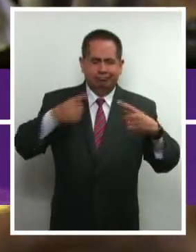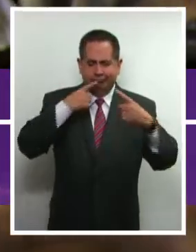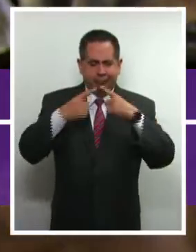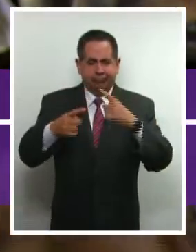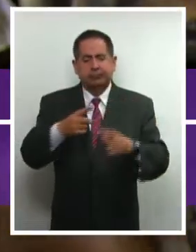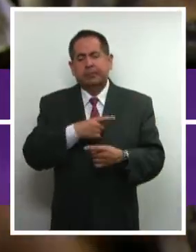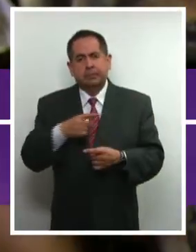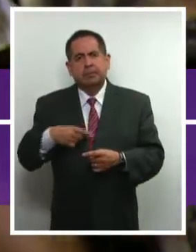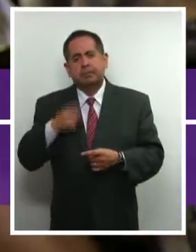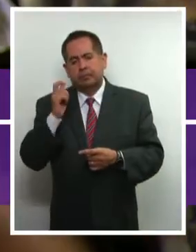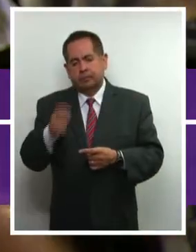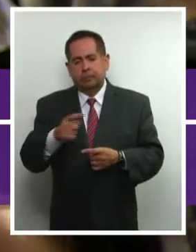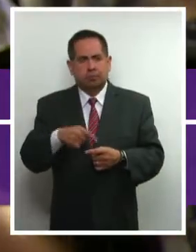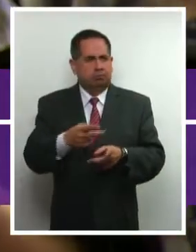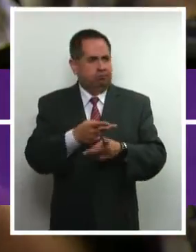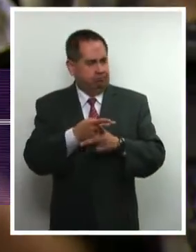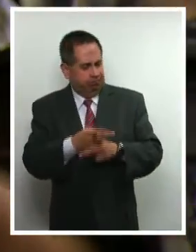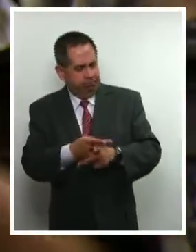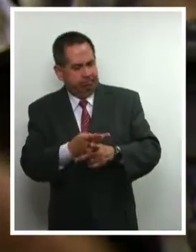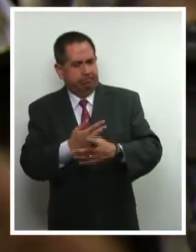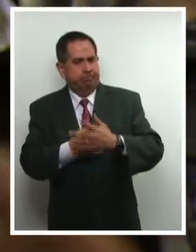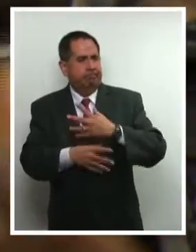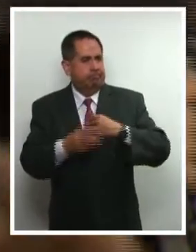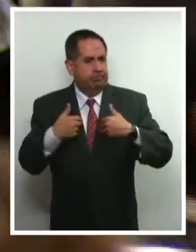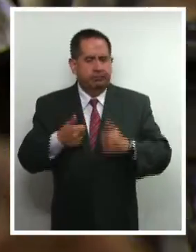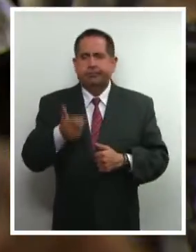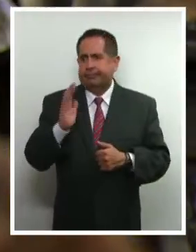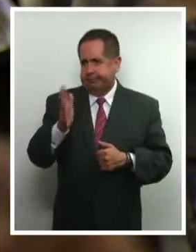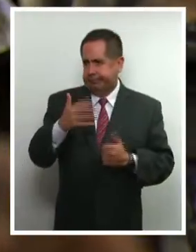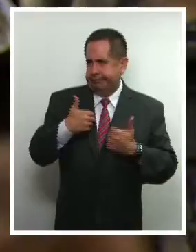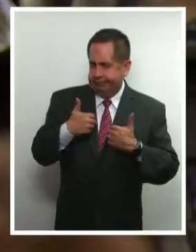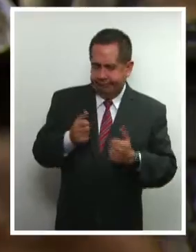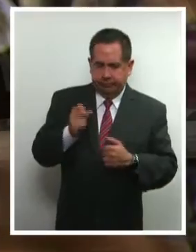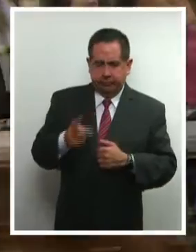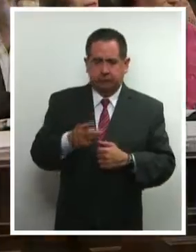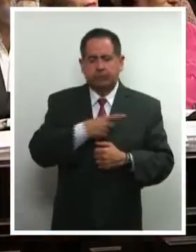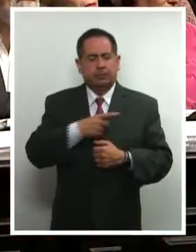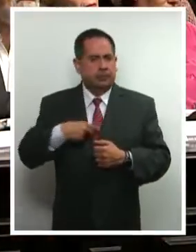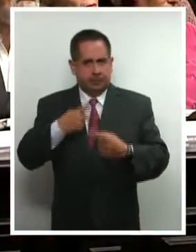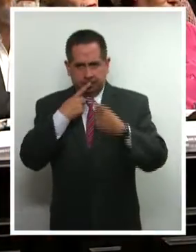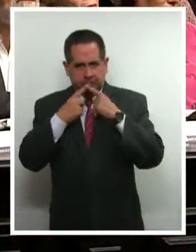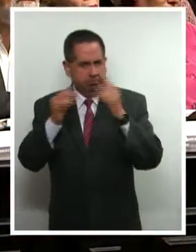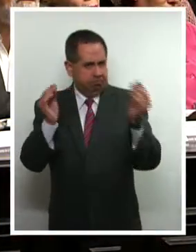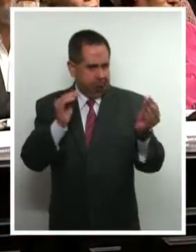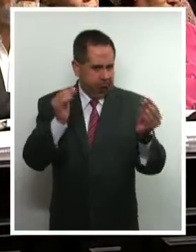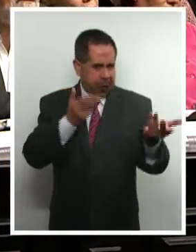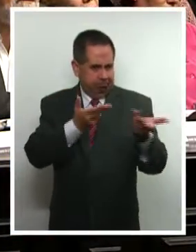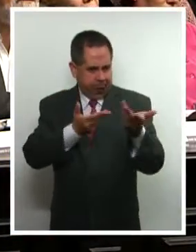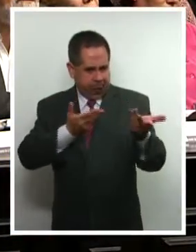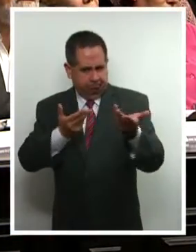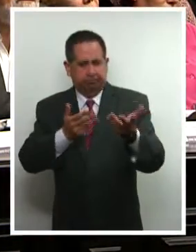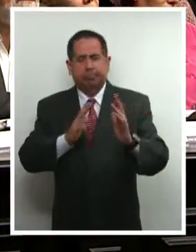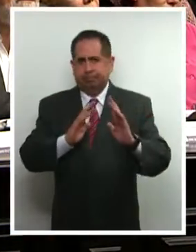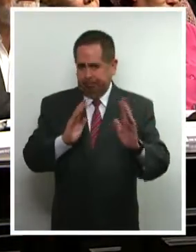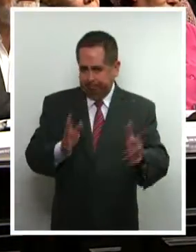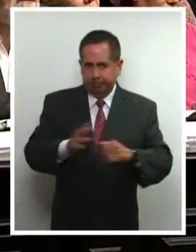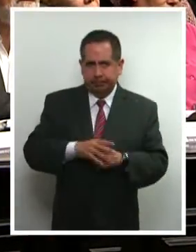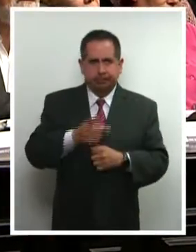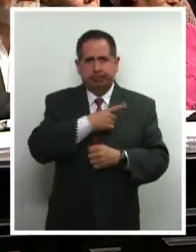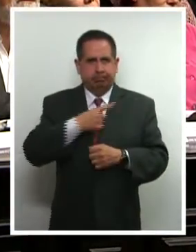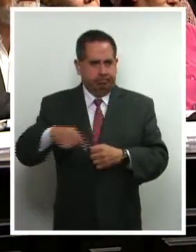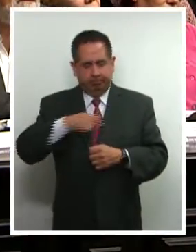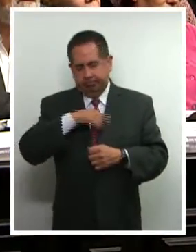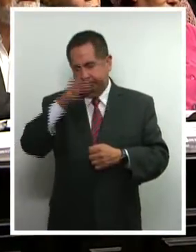Debe haber tolerancia, la hemos tenido, debe haber debate, debe haber